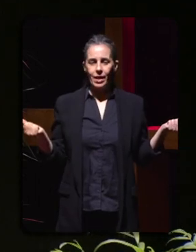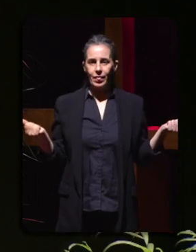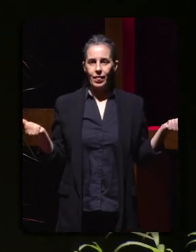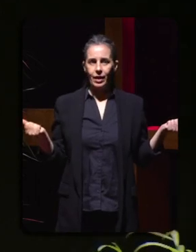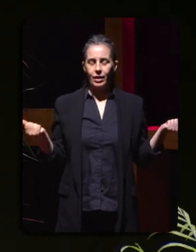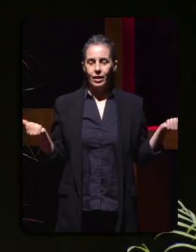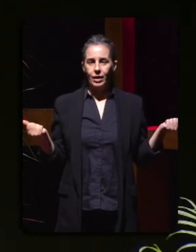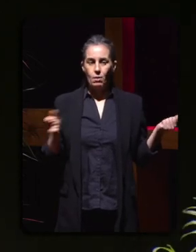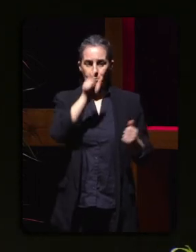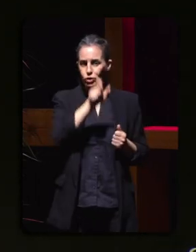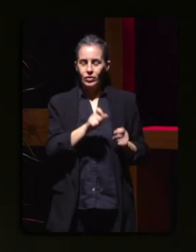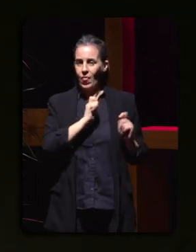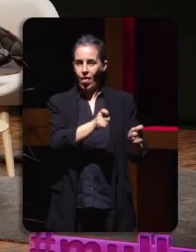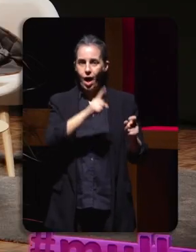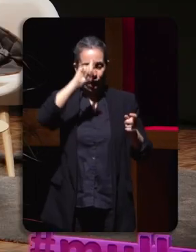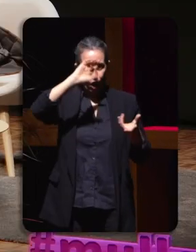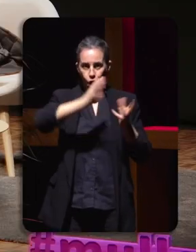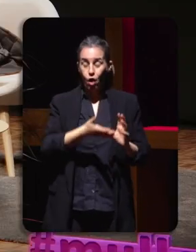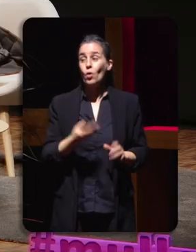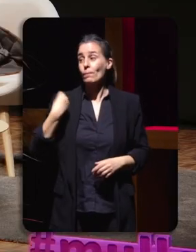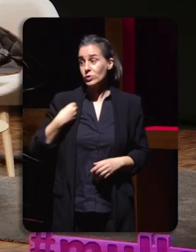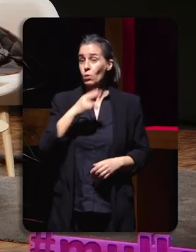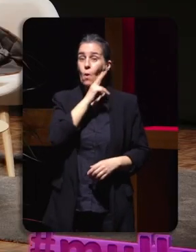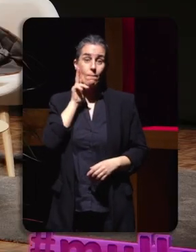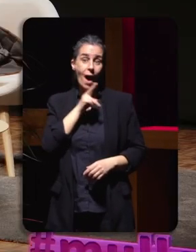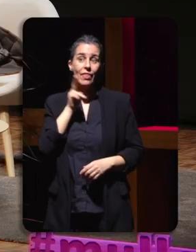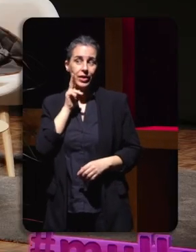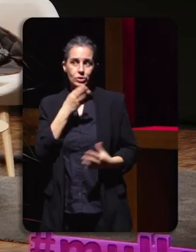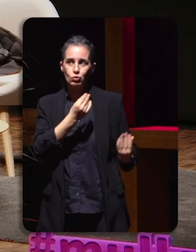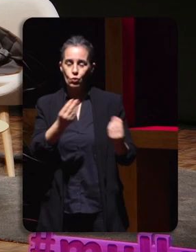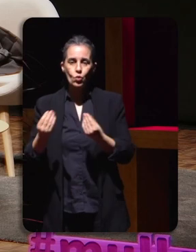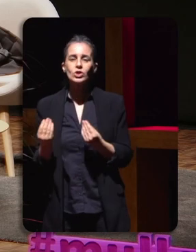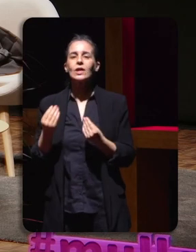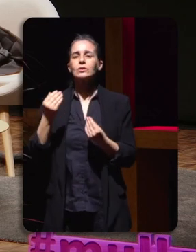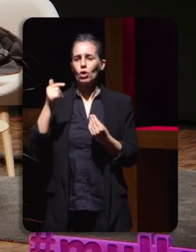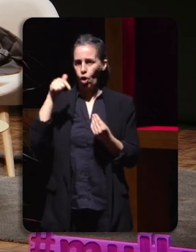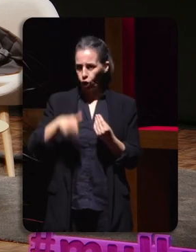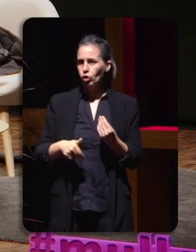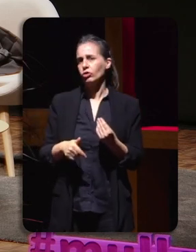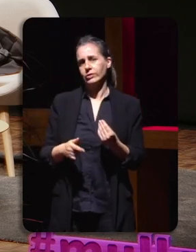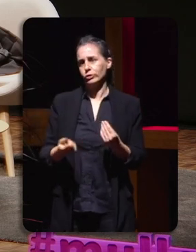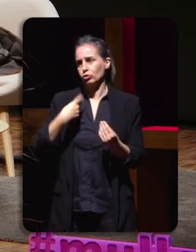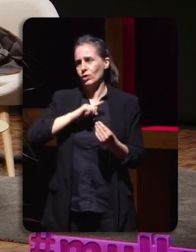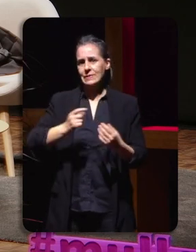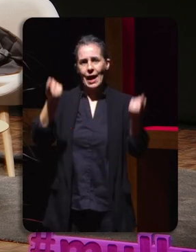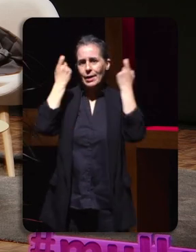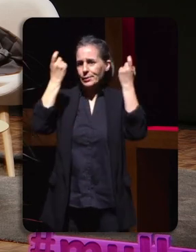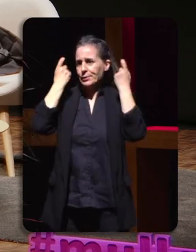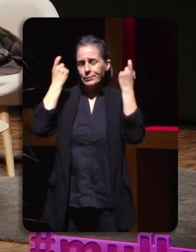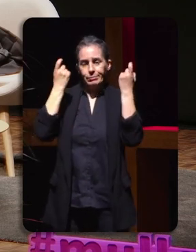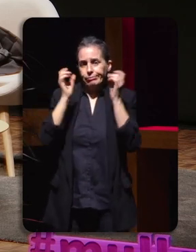y veréis que muchas madres todavía hoy con este entrenamiento nefasto que tenemos